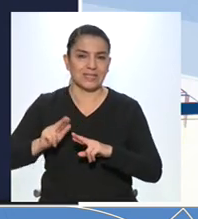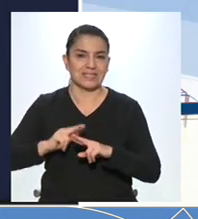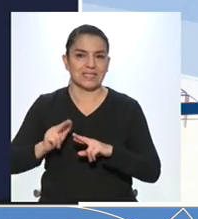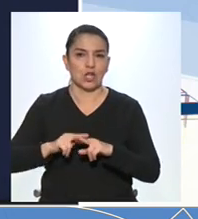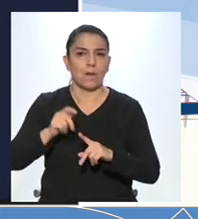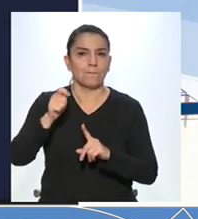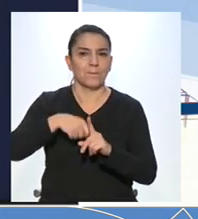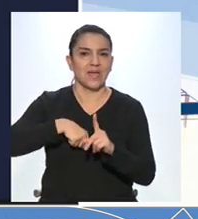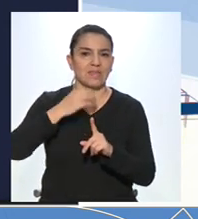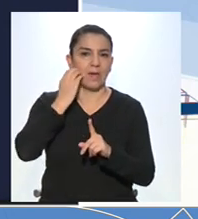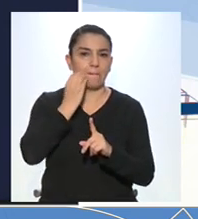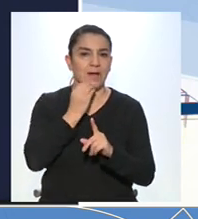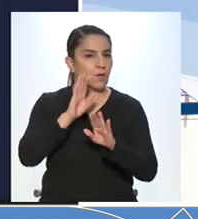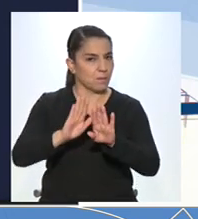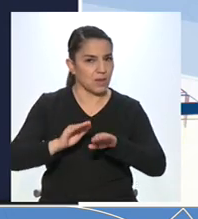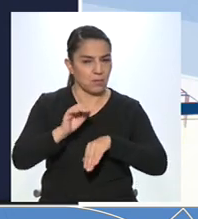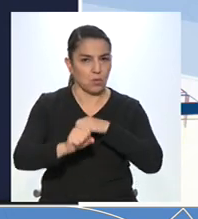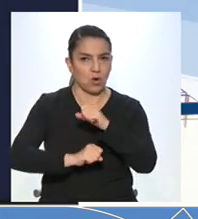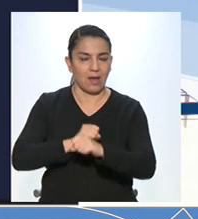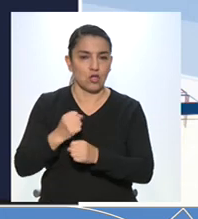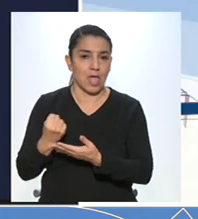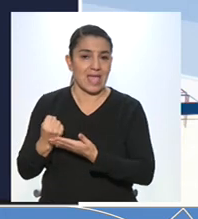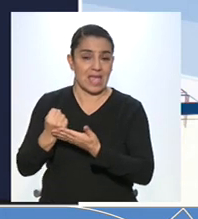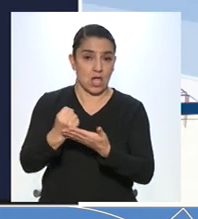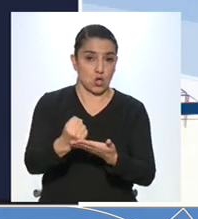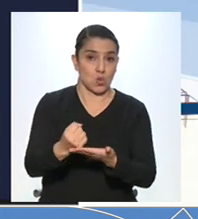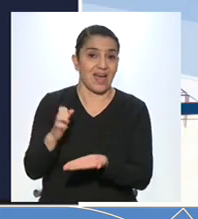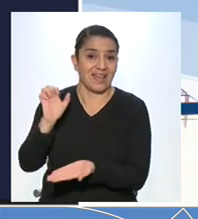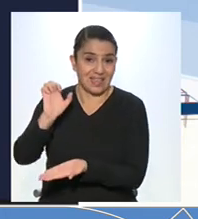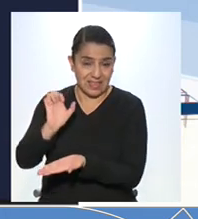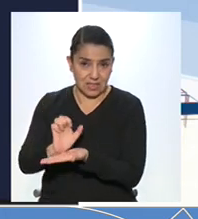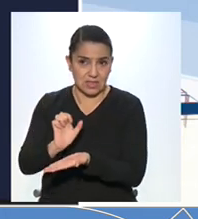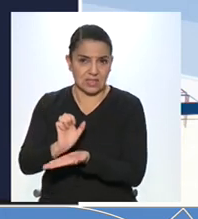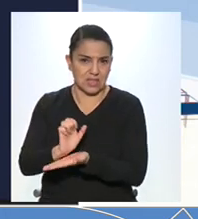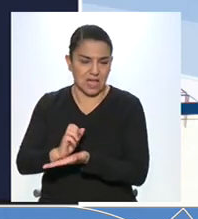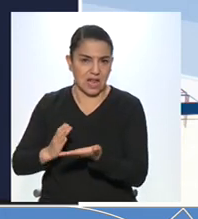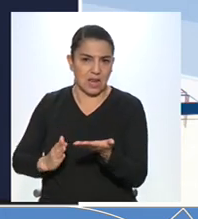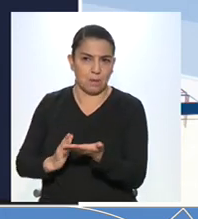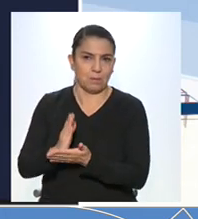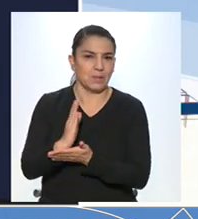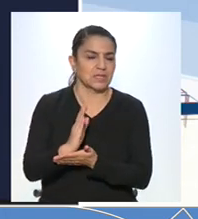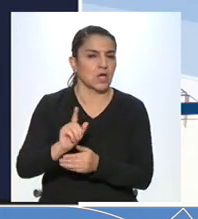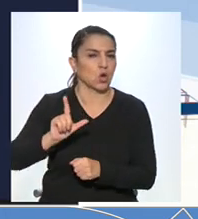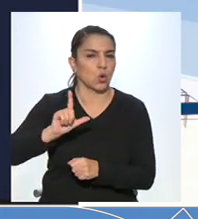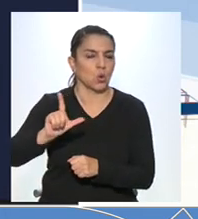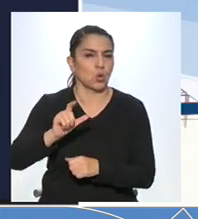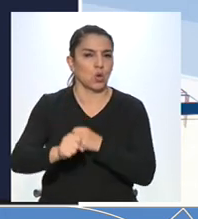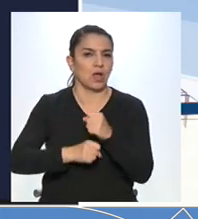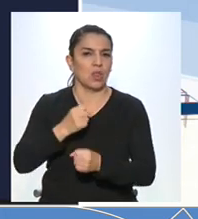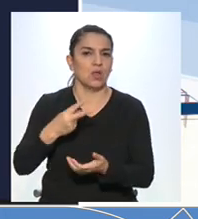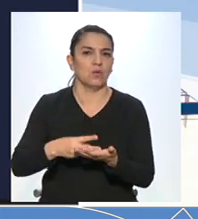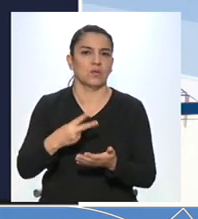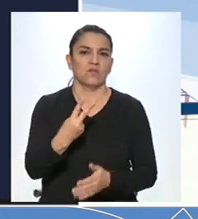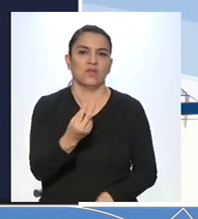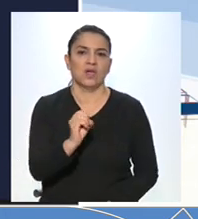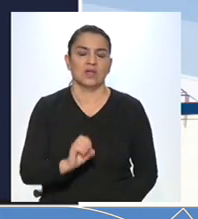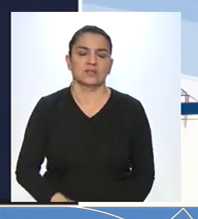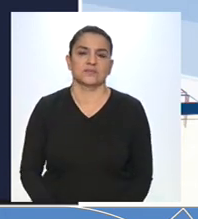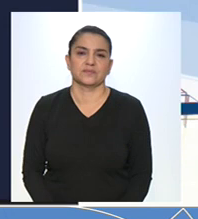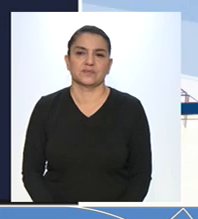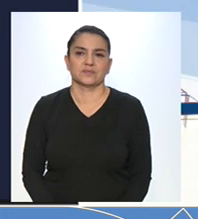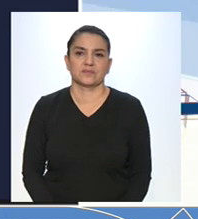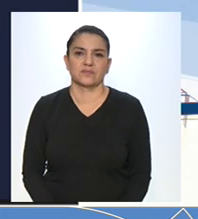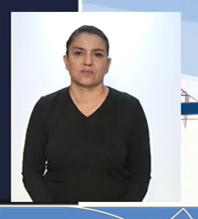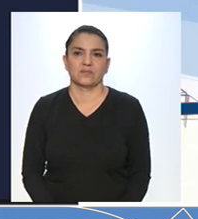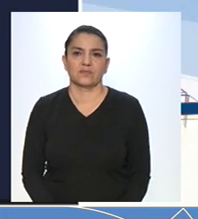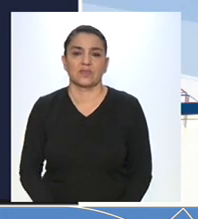año, y las ayudas estatales recién empezaron a fluir por ahí por julio del 2020. El primer